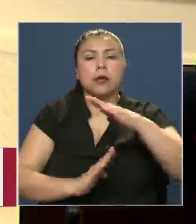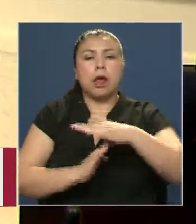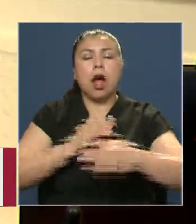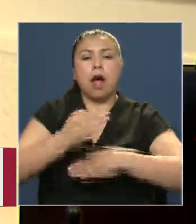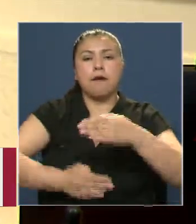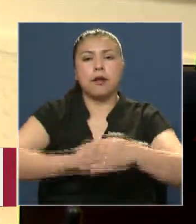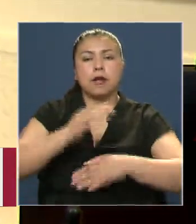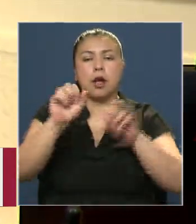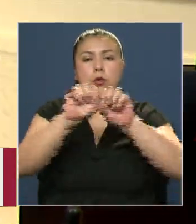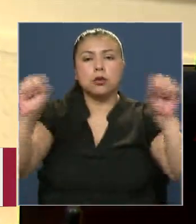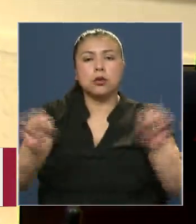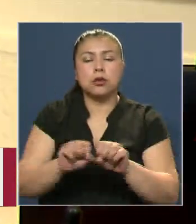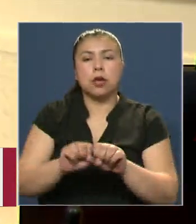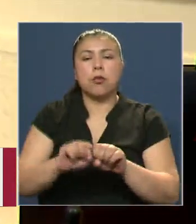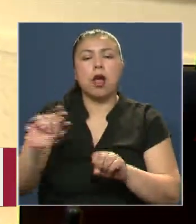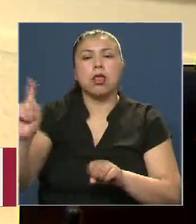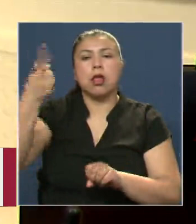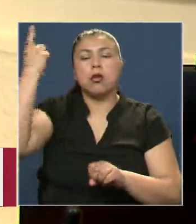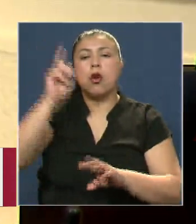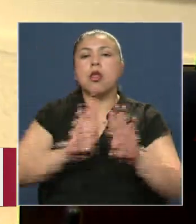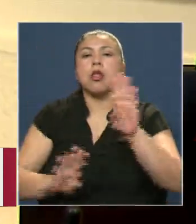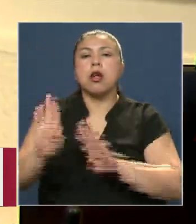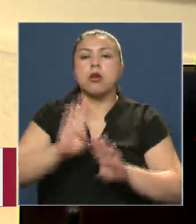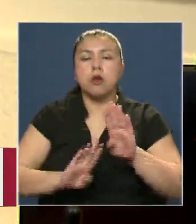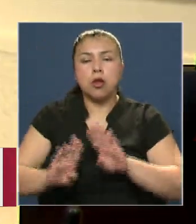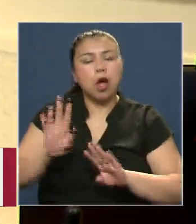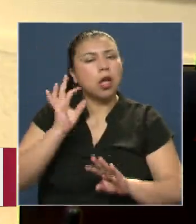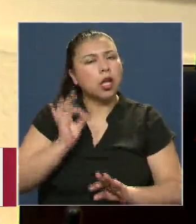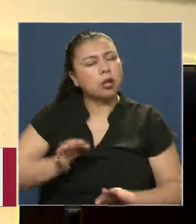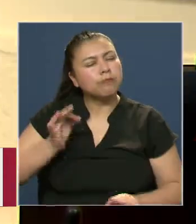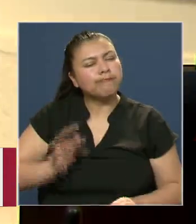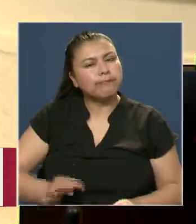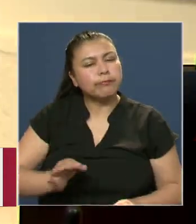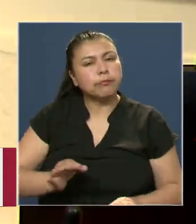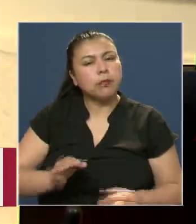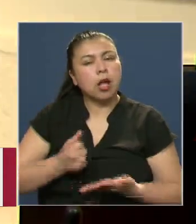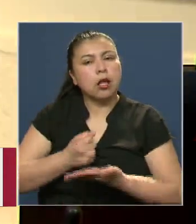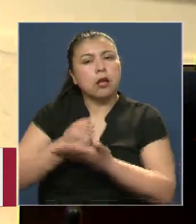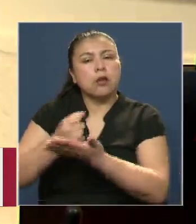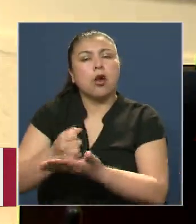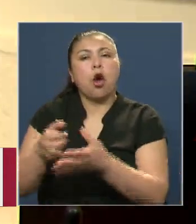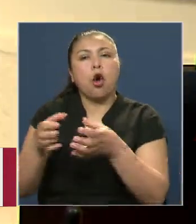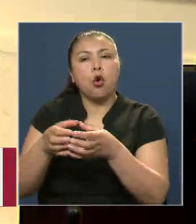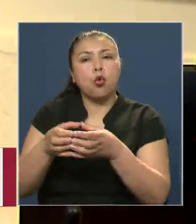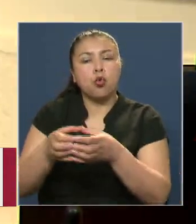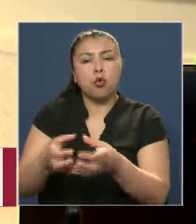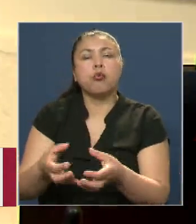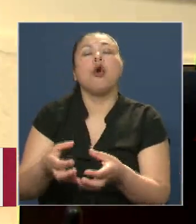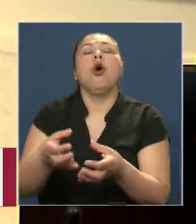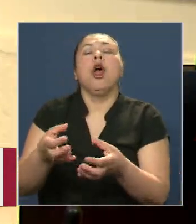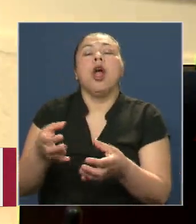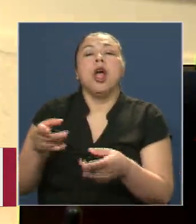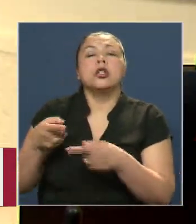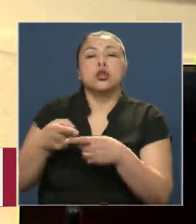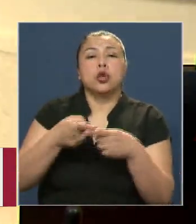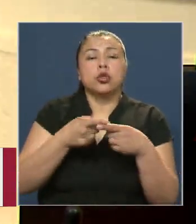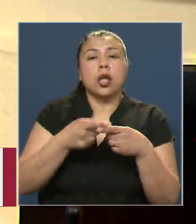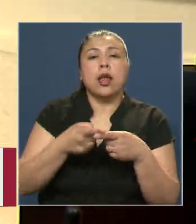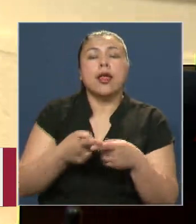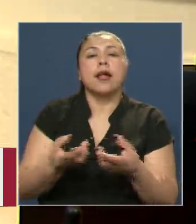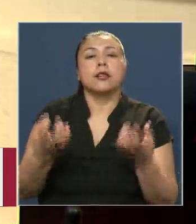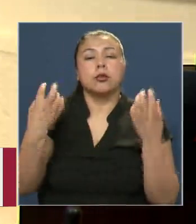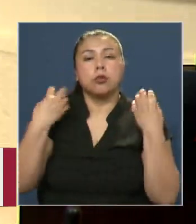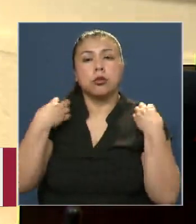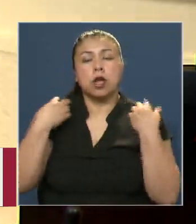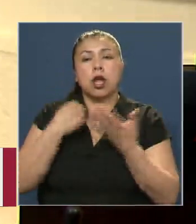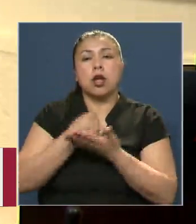avanzar hacia un sistema nacional de cuidado que efectivamente, de forma solidaria y colectiva, la sociedad se haga cargo de este problema. Y